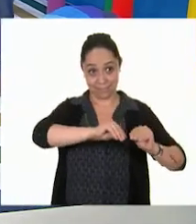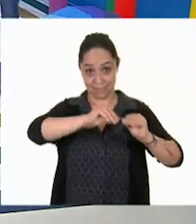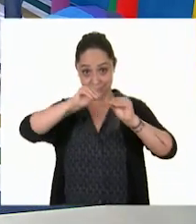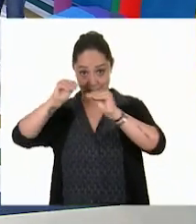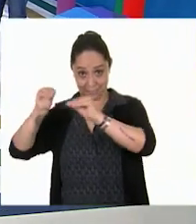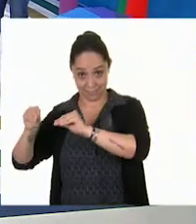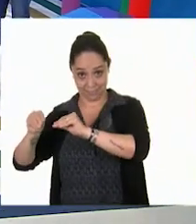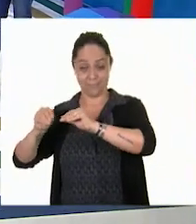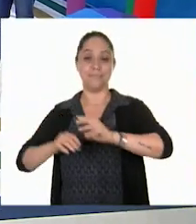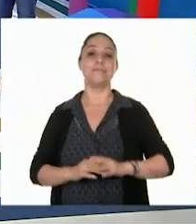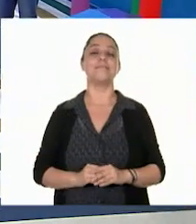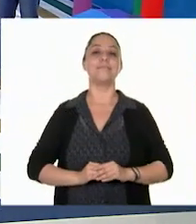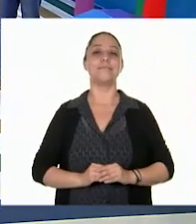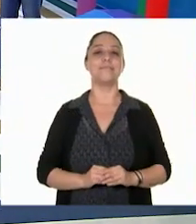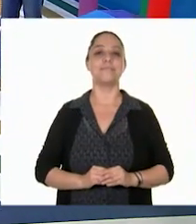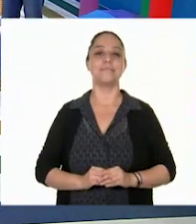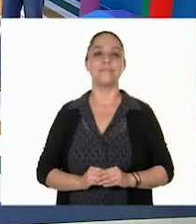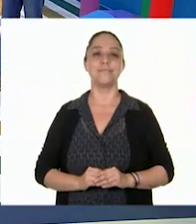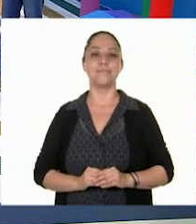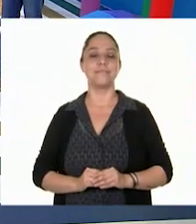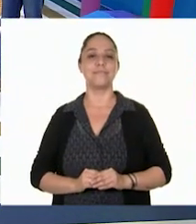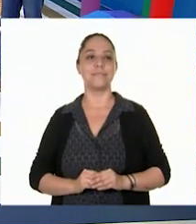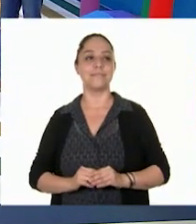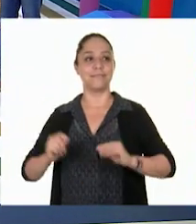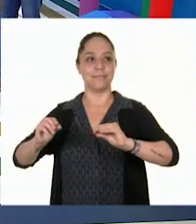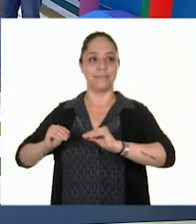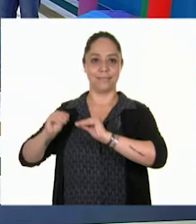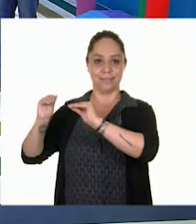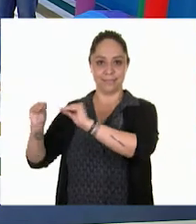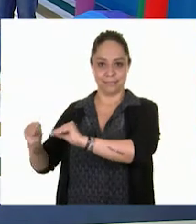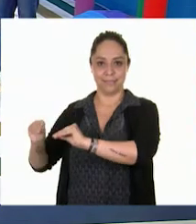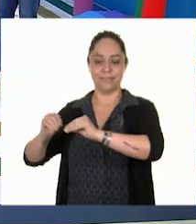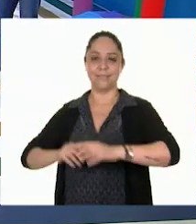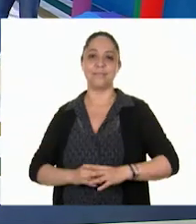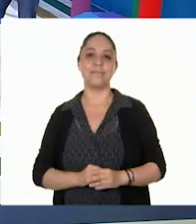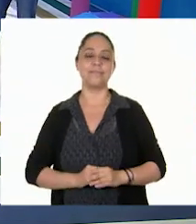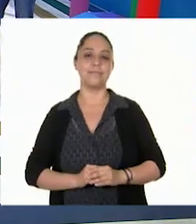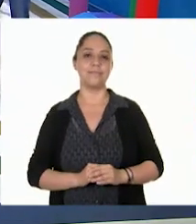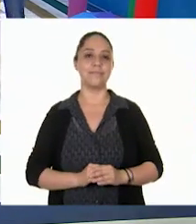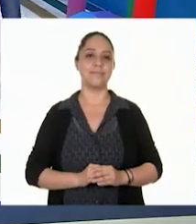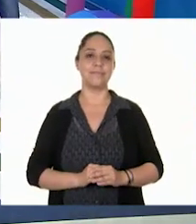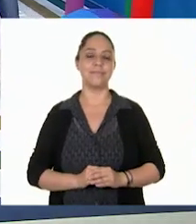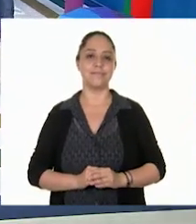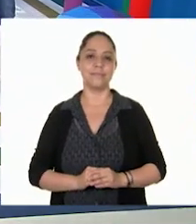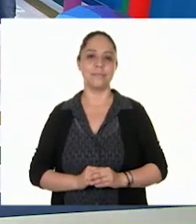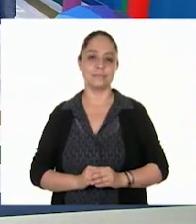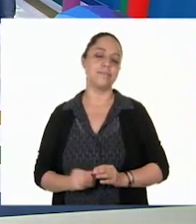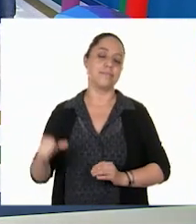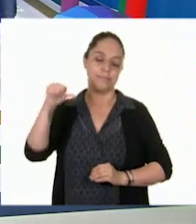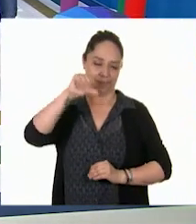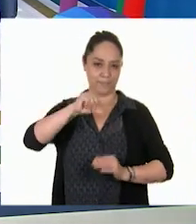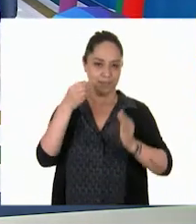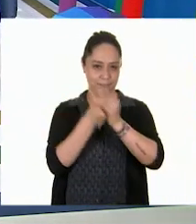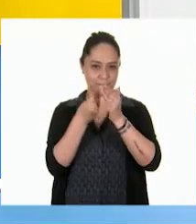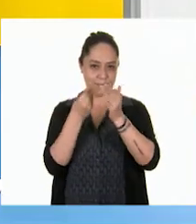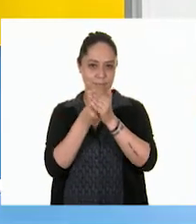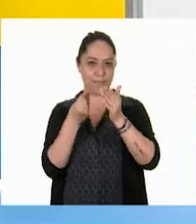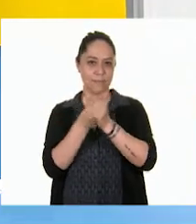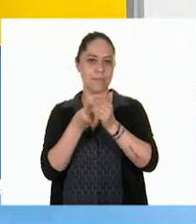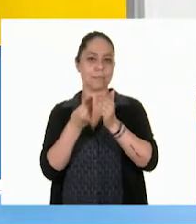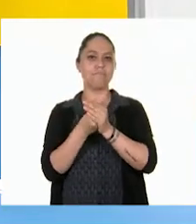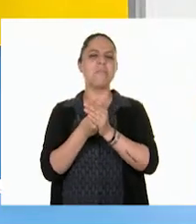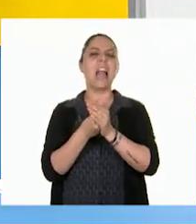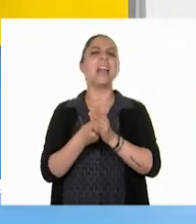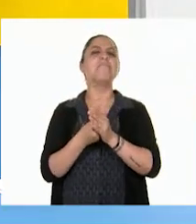acá. Muy bien, maestra. Ok, la colocamos de este ladito. Y en esta clase vamos a